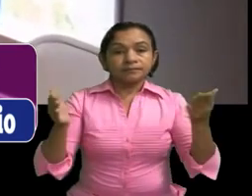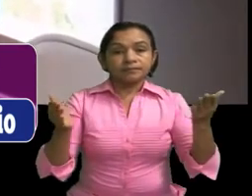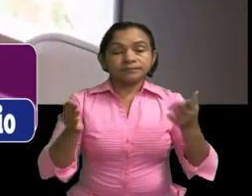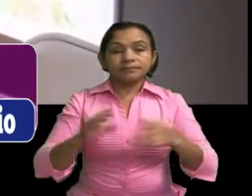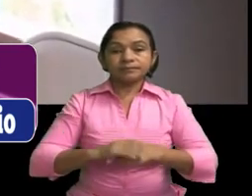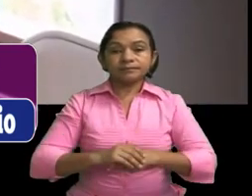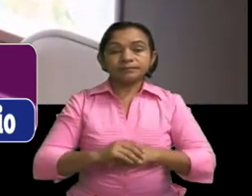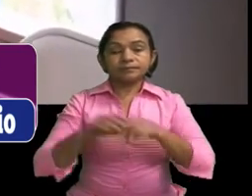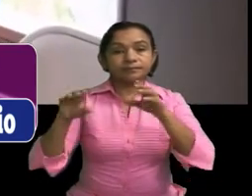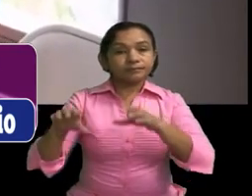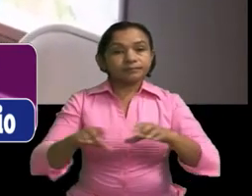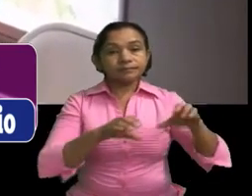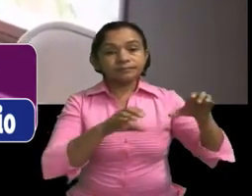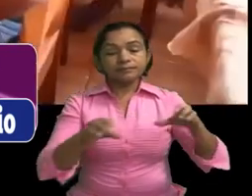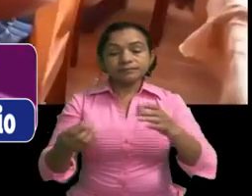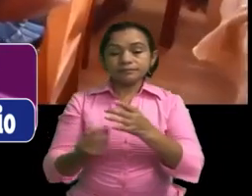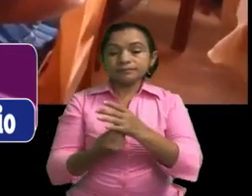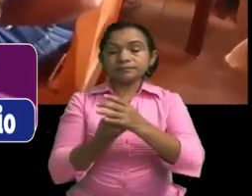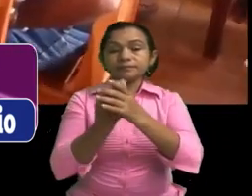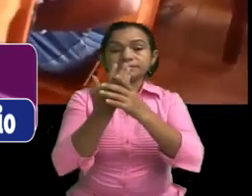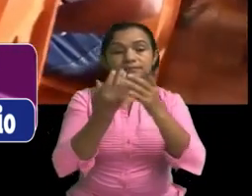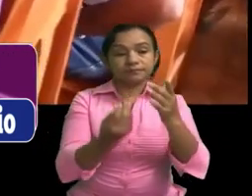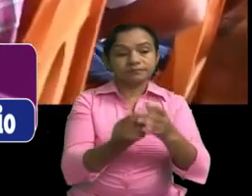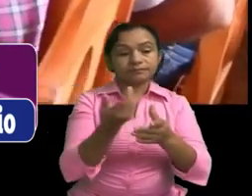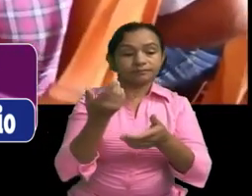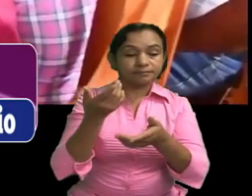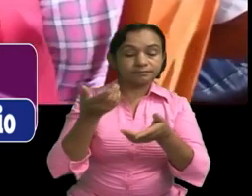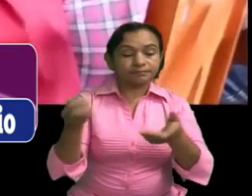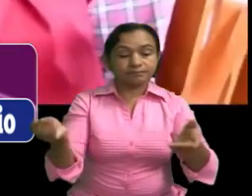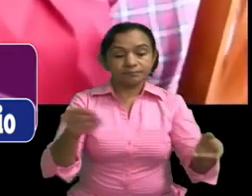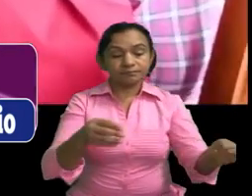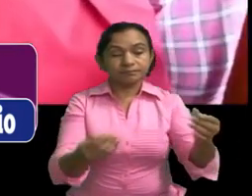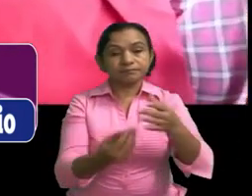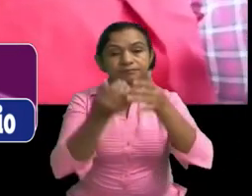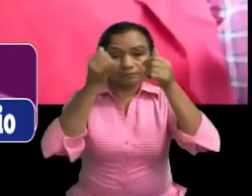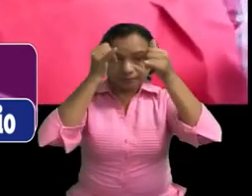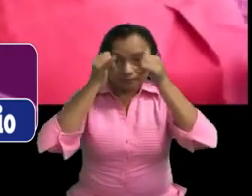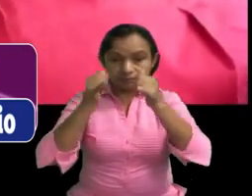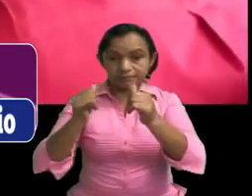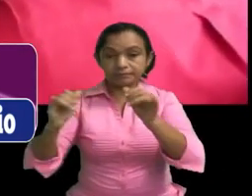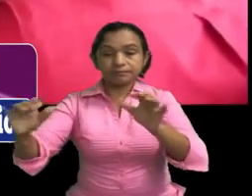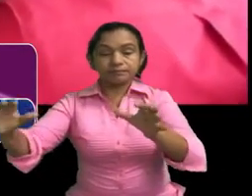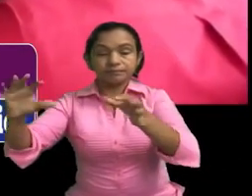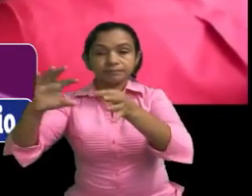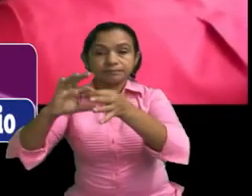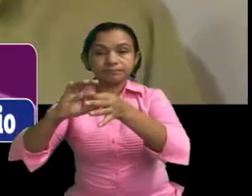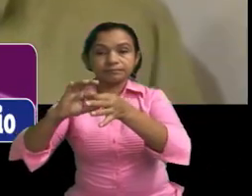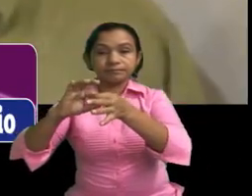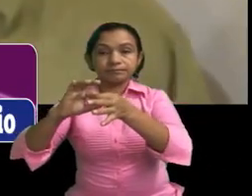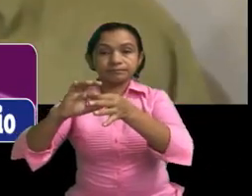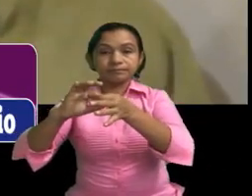de las actividades agropecuarias, ¿verdad? Uh-huh. Y ganadería, que va de la mano con los